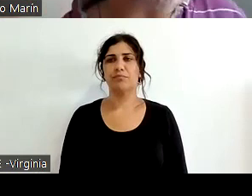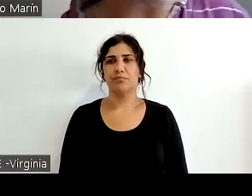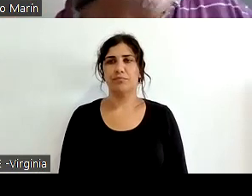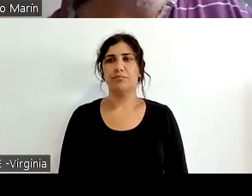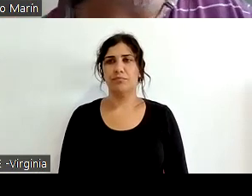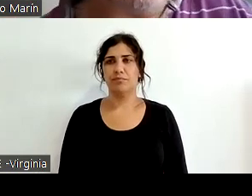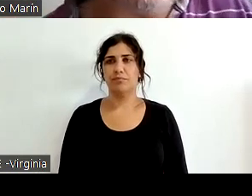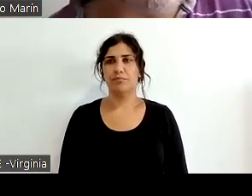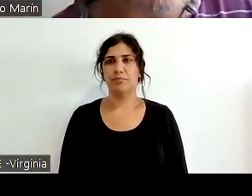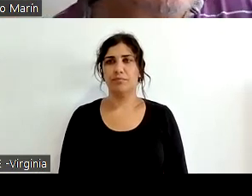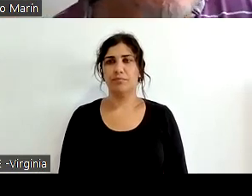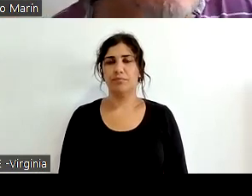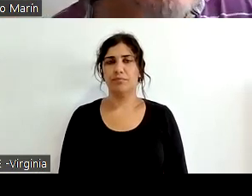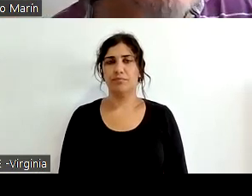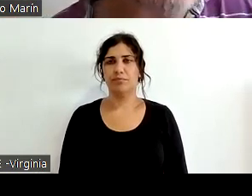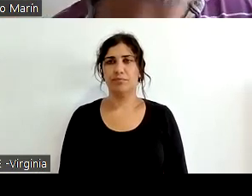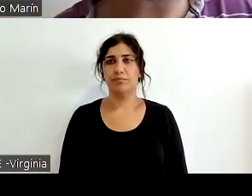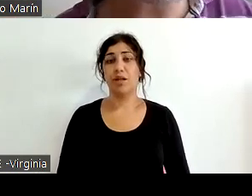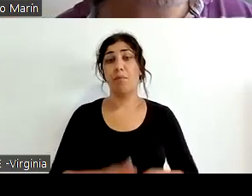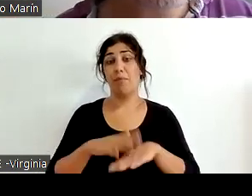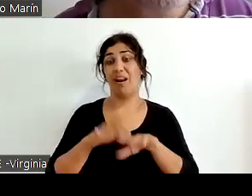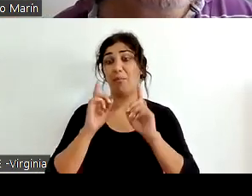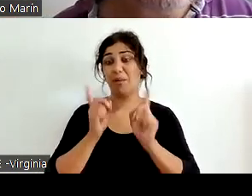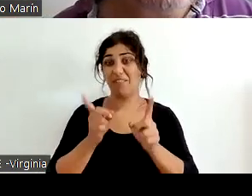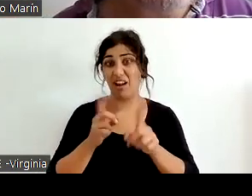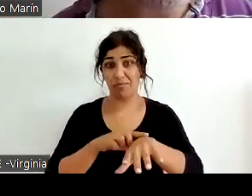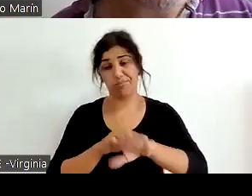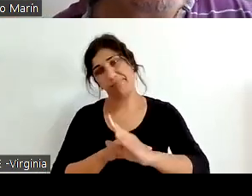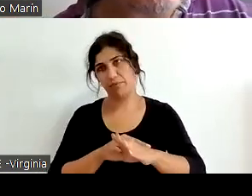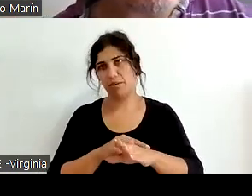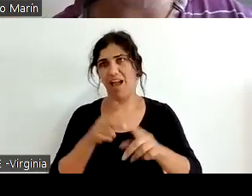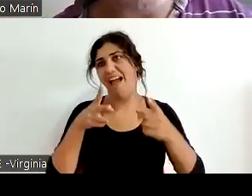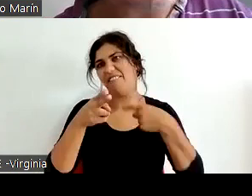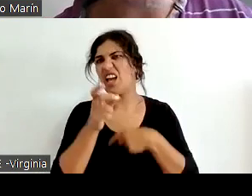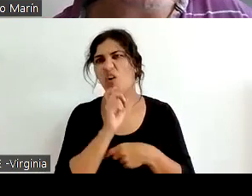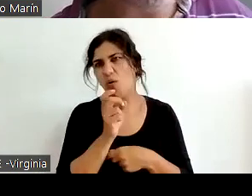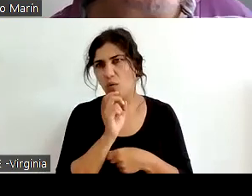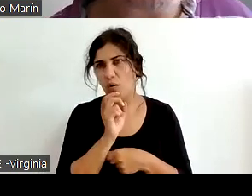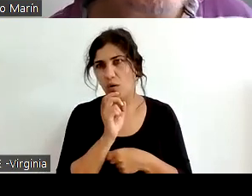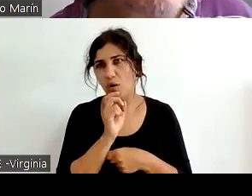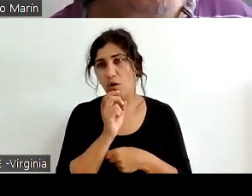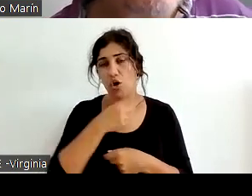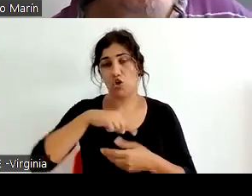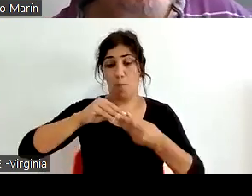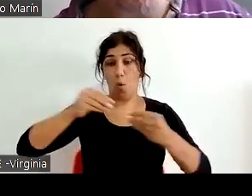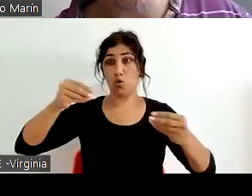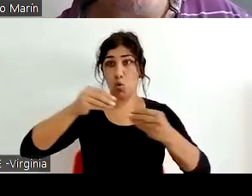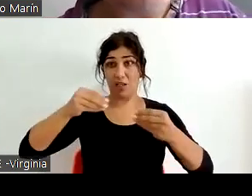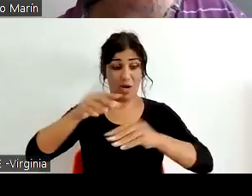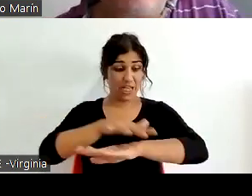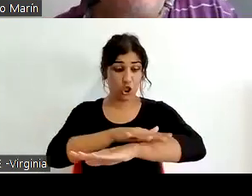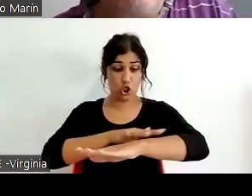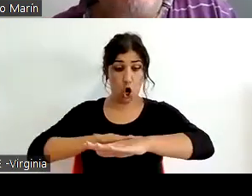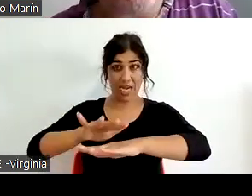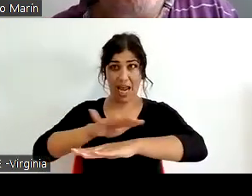tener menos probabilidad de padecer un esguince de tobillo, lo que tendríamos que hacer es reforzar la musculatura que hay en la zona, de manera que